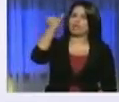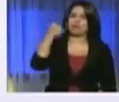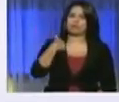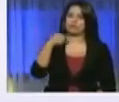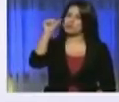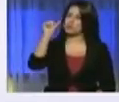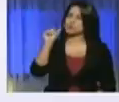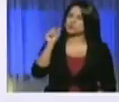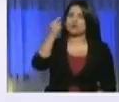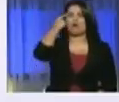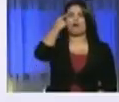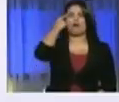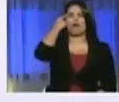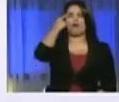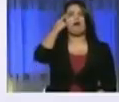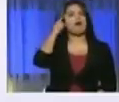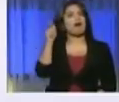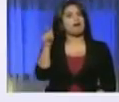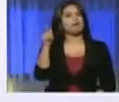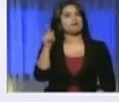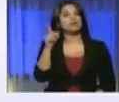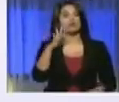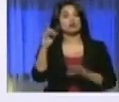todo el tema de